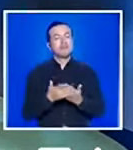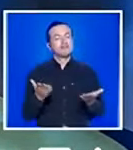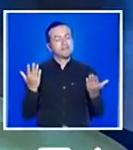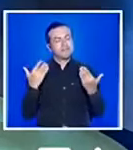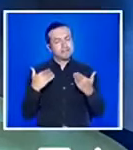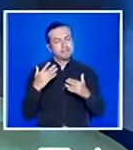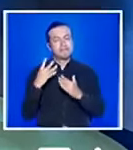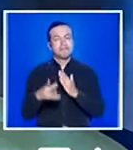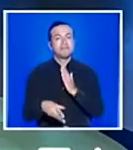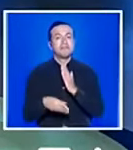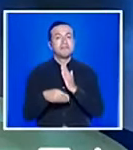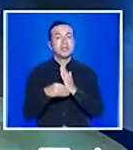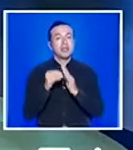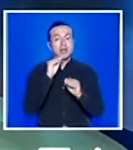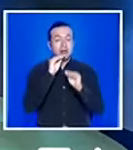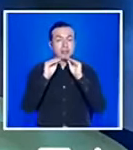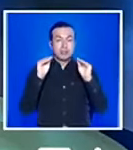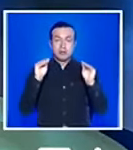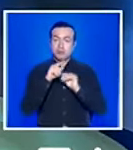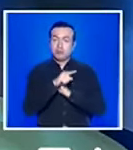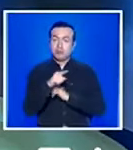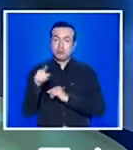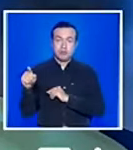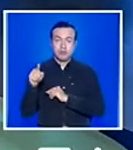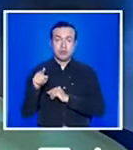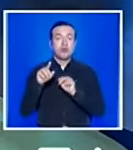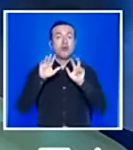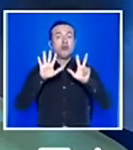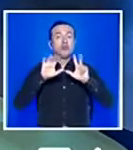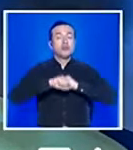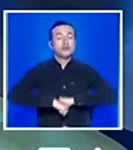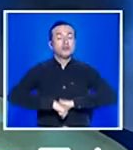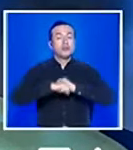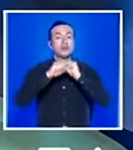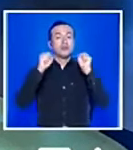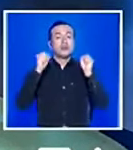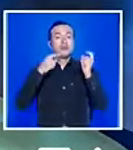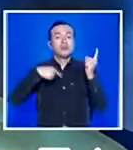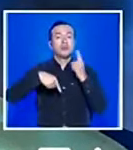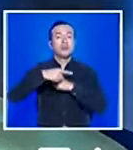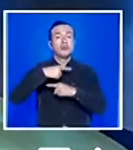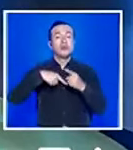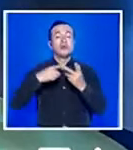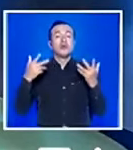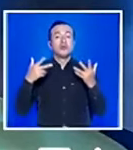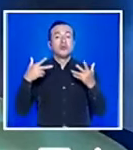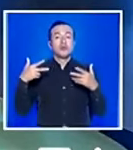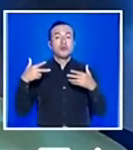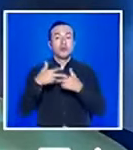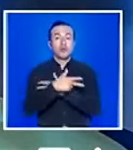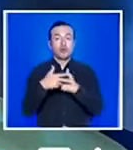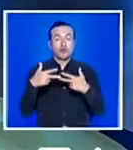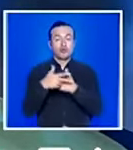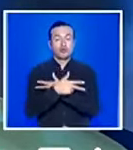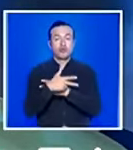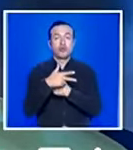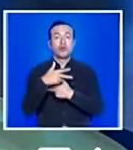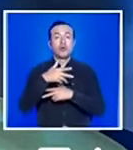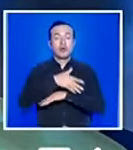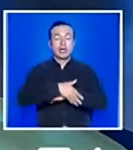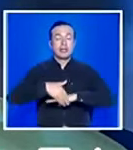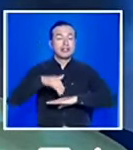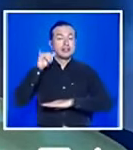y también les recordamos, mis queridos vecinos, que a las 8 de la mañana se retoma el contraflujo en la autopista General Rumiñahui desde el